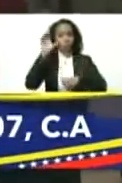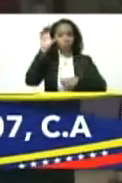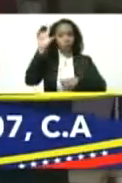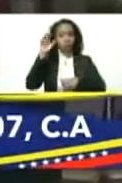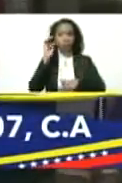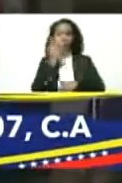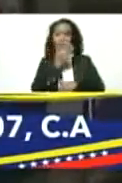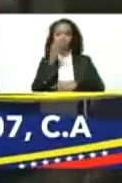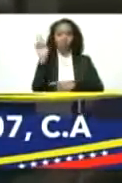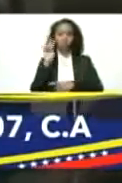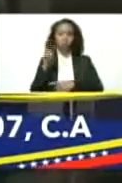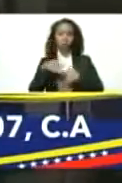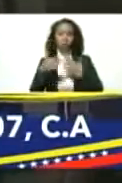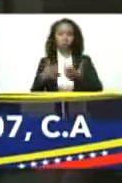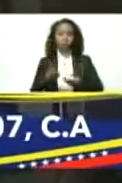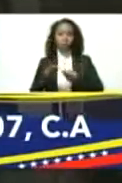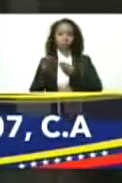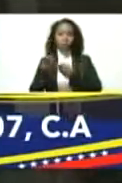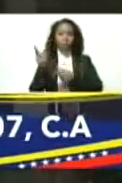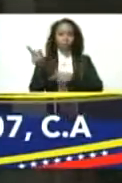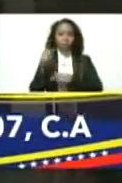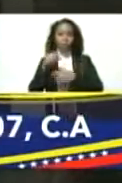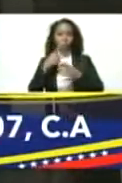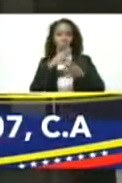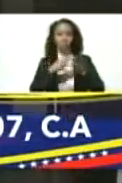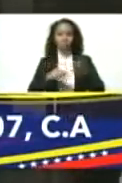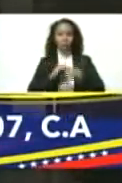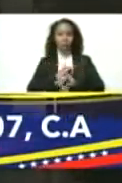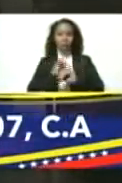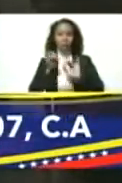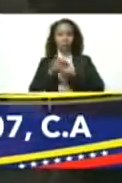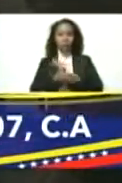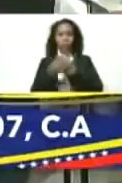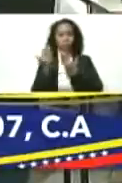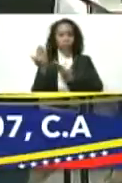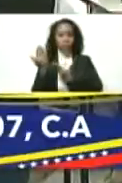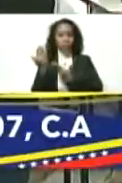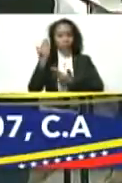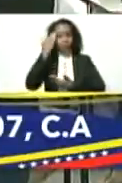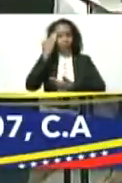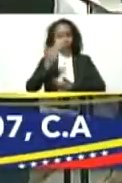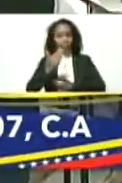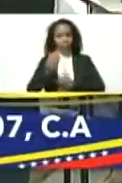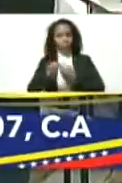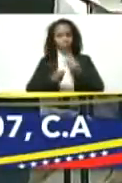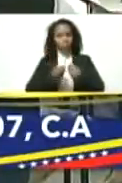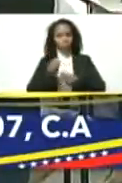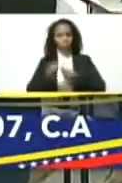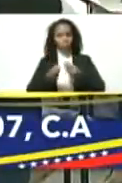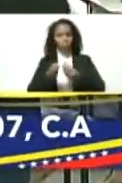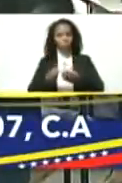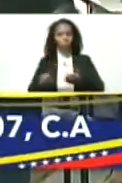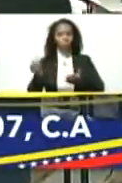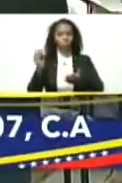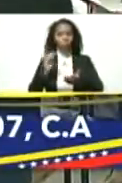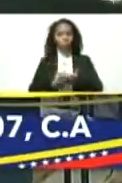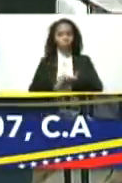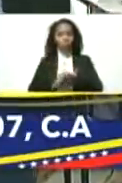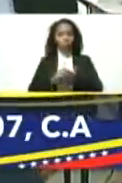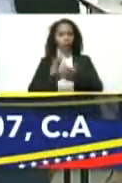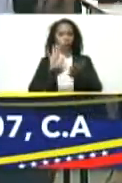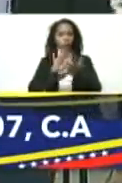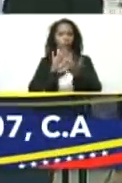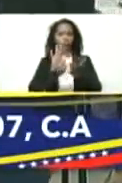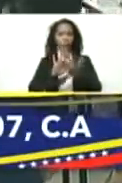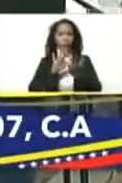Venezuela, de entregarles a ellos los productos terminados. Es así, mi comandante, como retornamos el pase a los